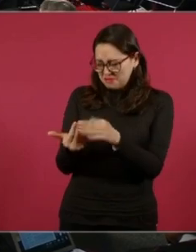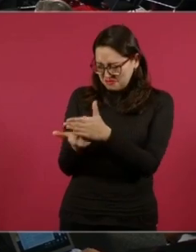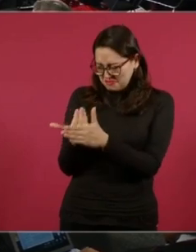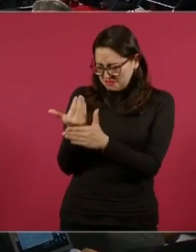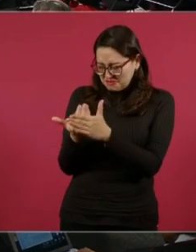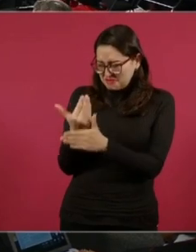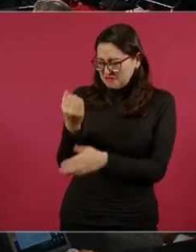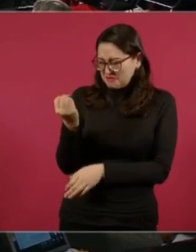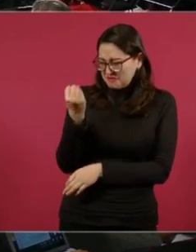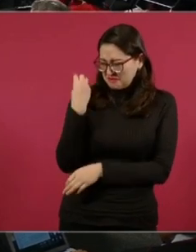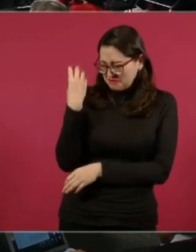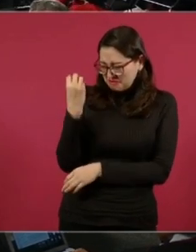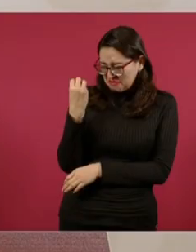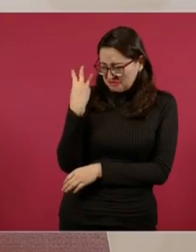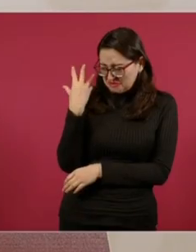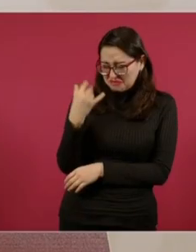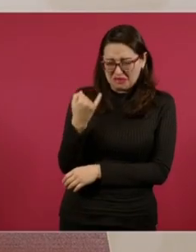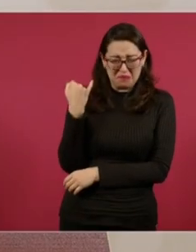de polarización